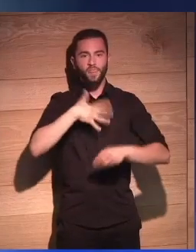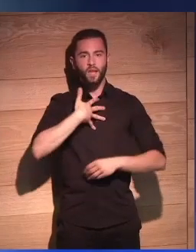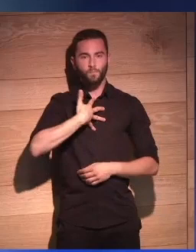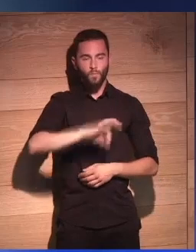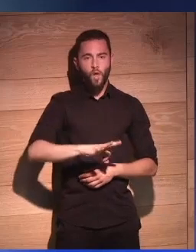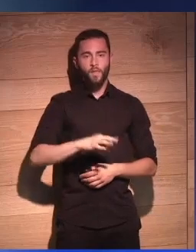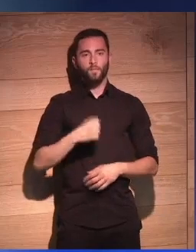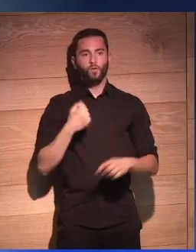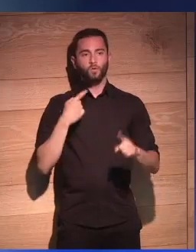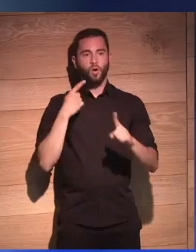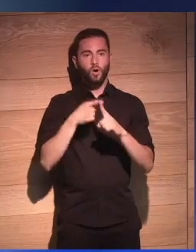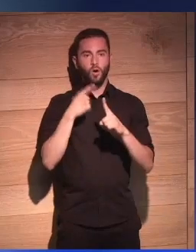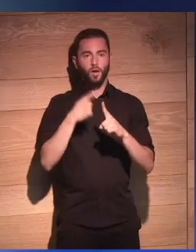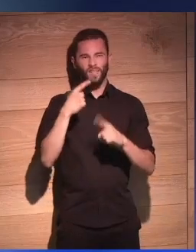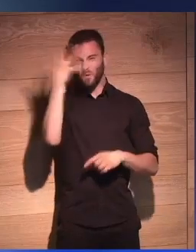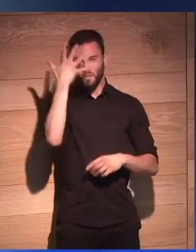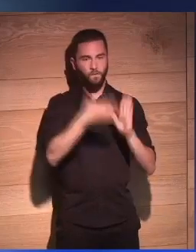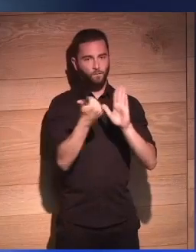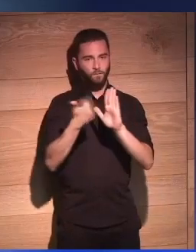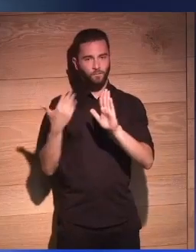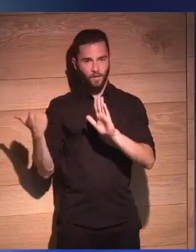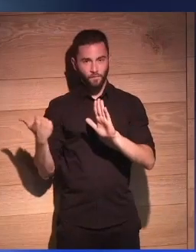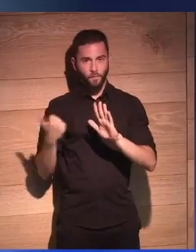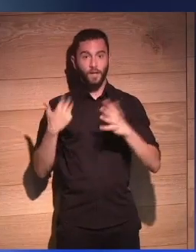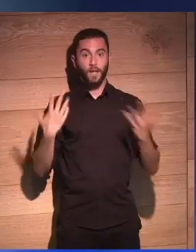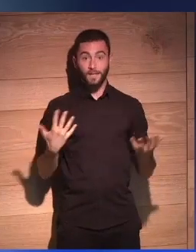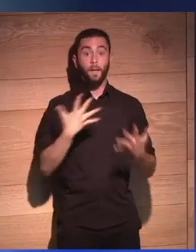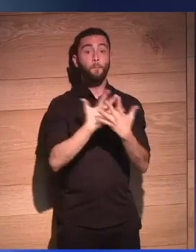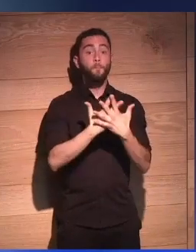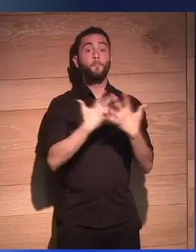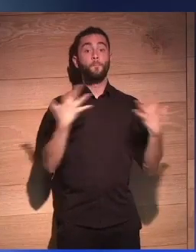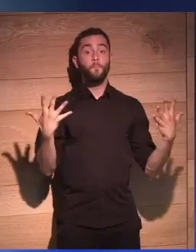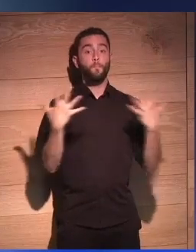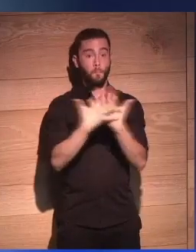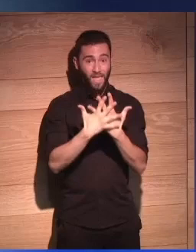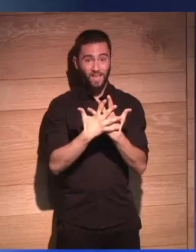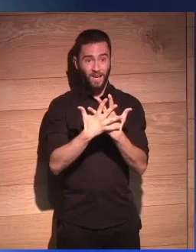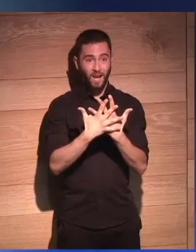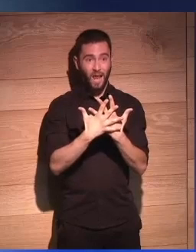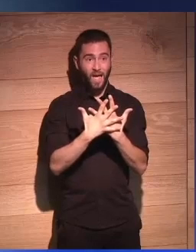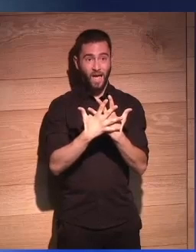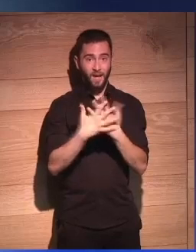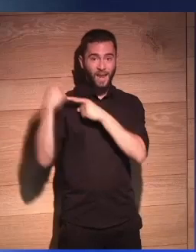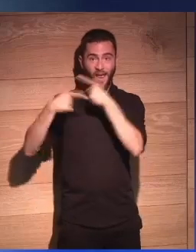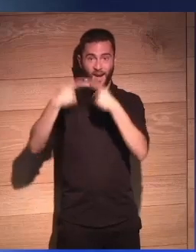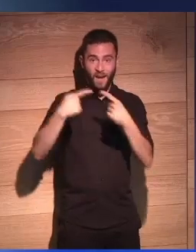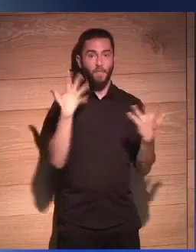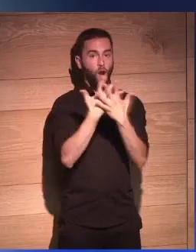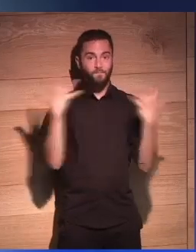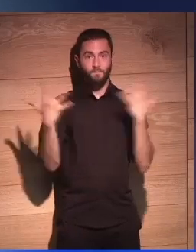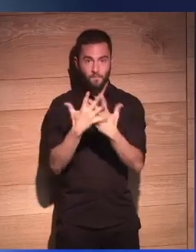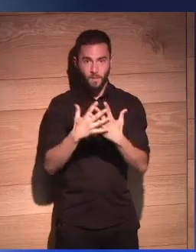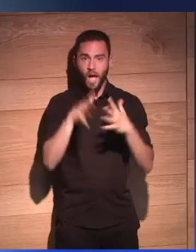desmontar estos estereotipos es de mezclarnos mucho más mezclar las generaciones. Eso es algo que sí